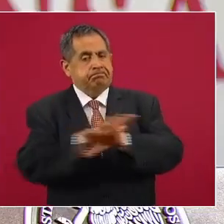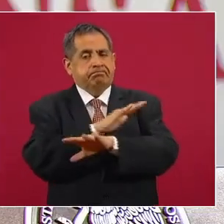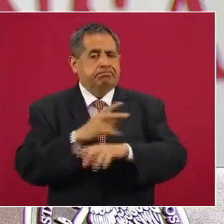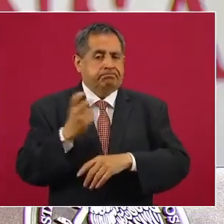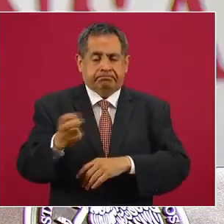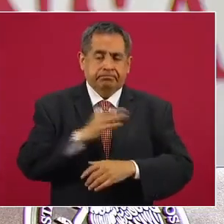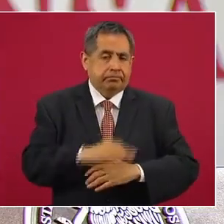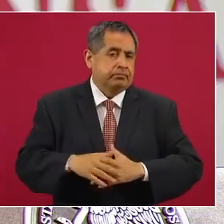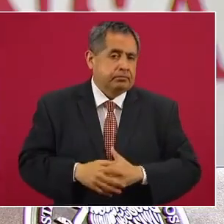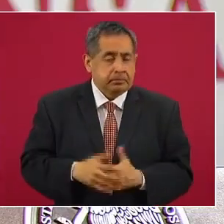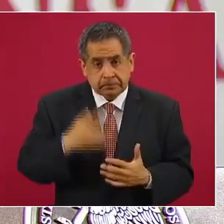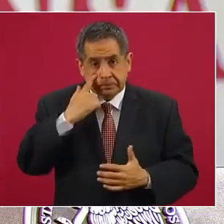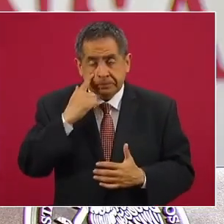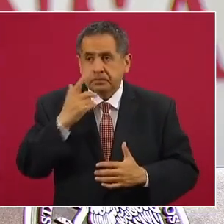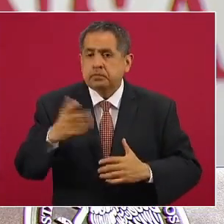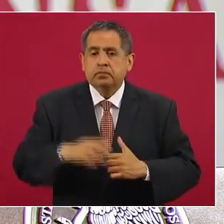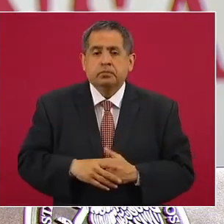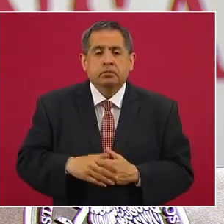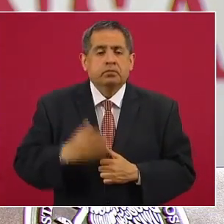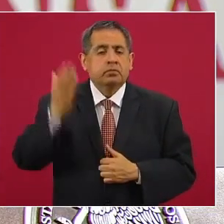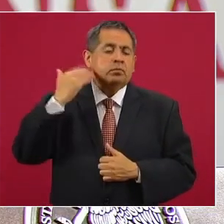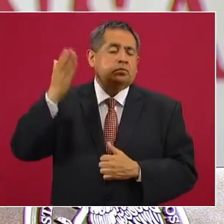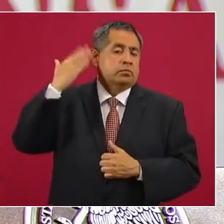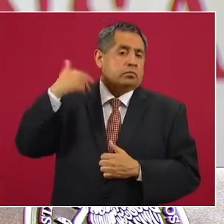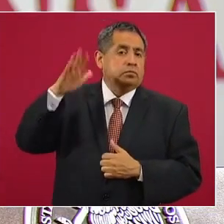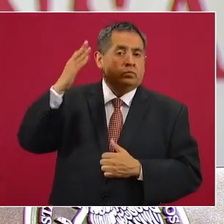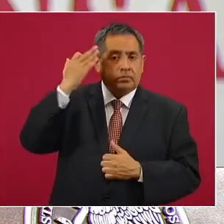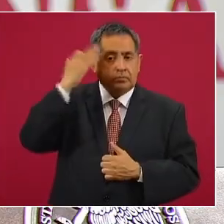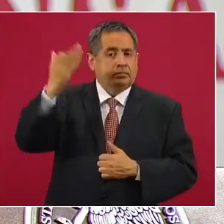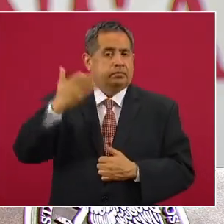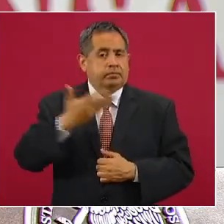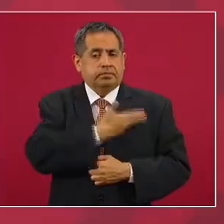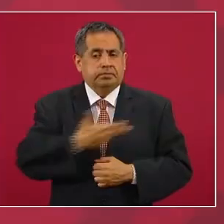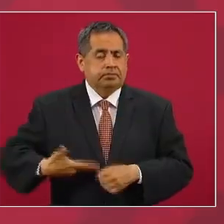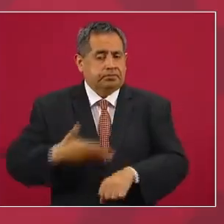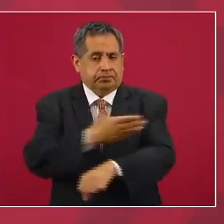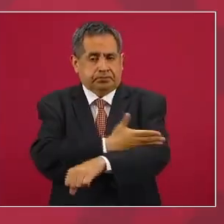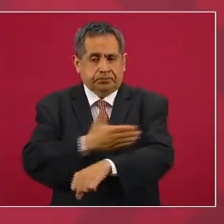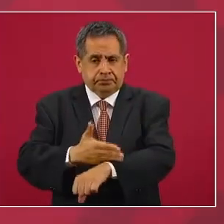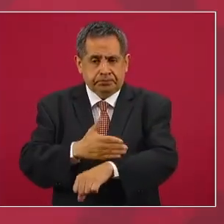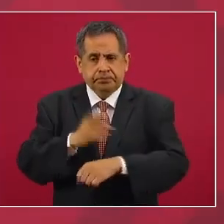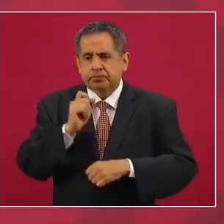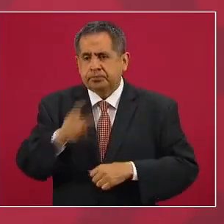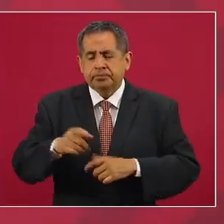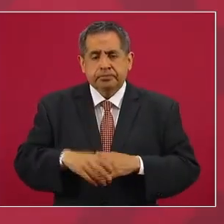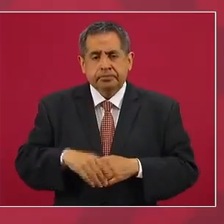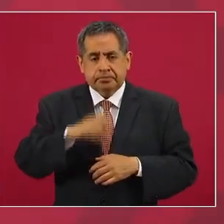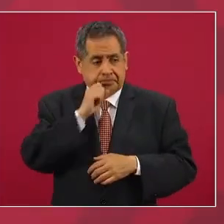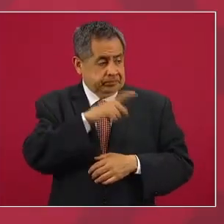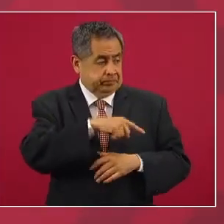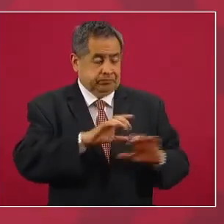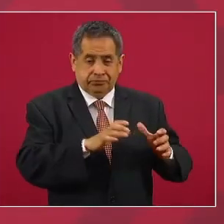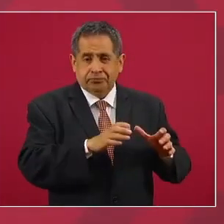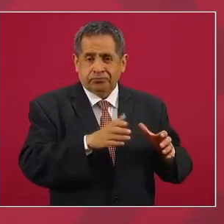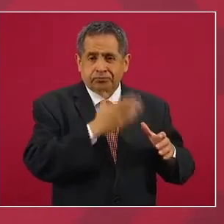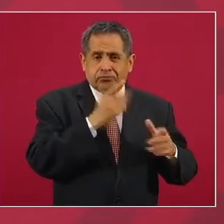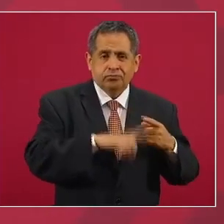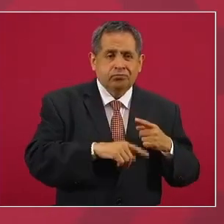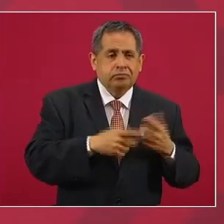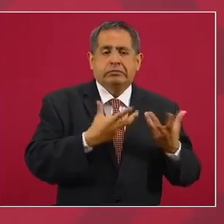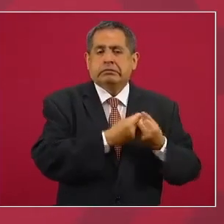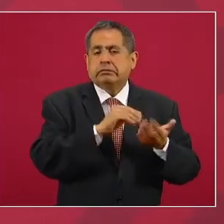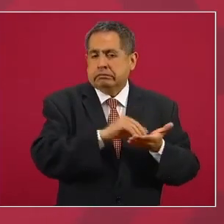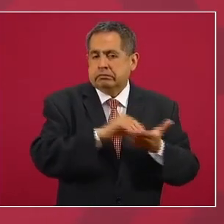¿Qué sucedió cuando el presidente Madero? Los mismos conservadores